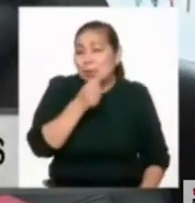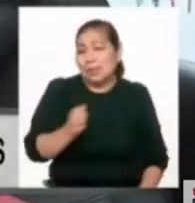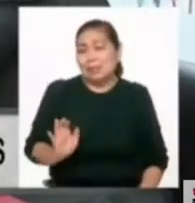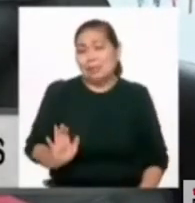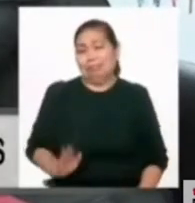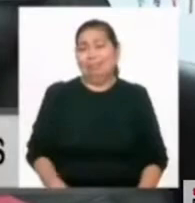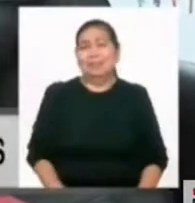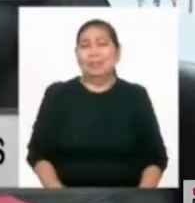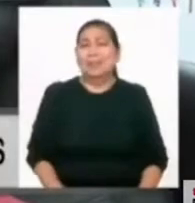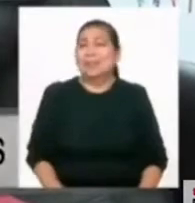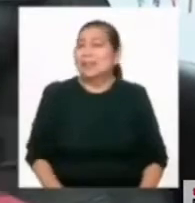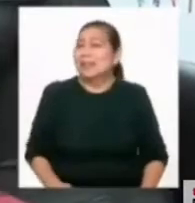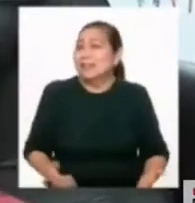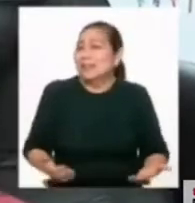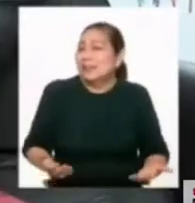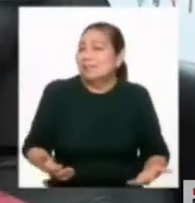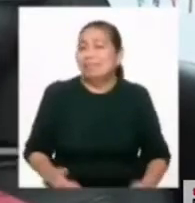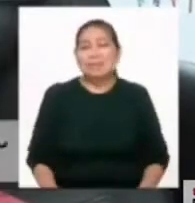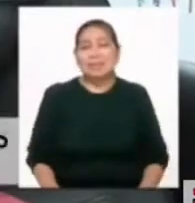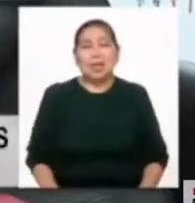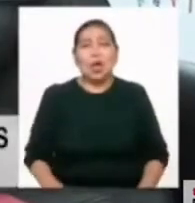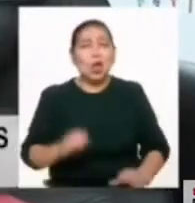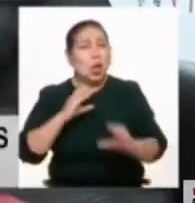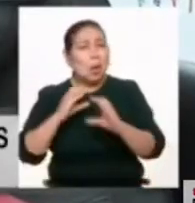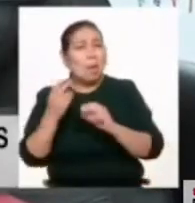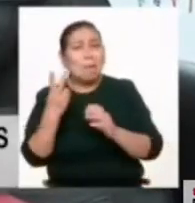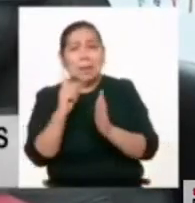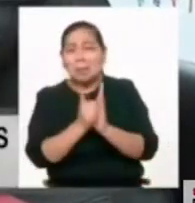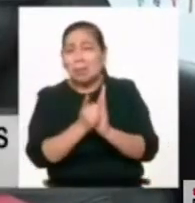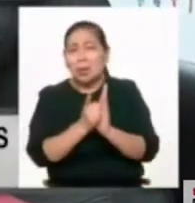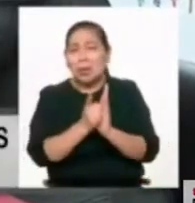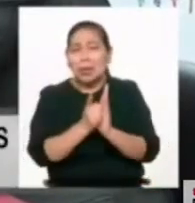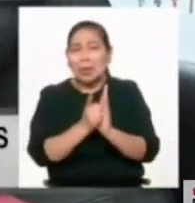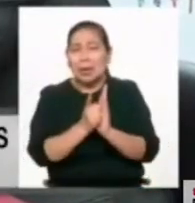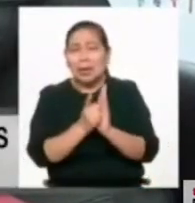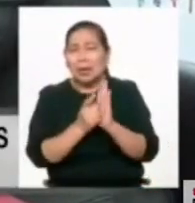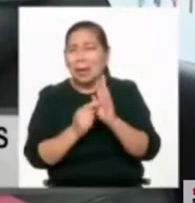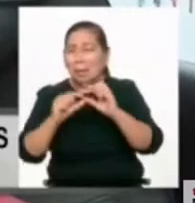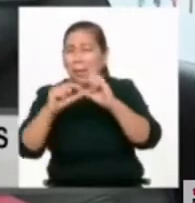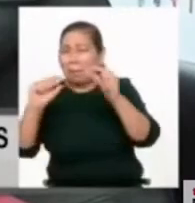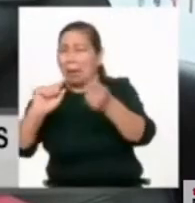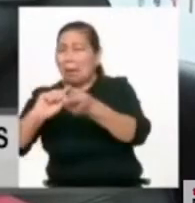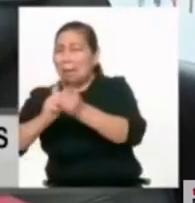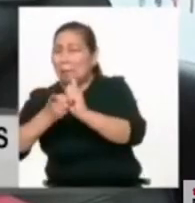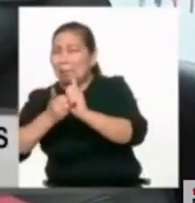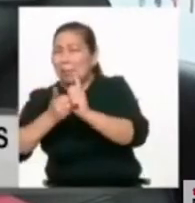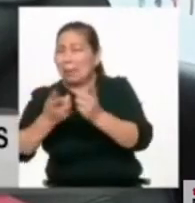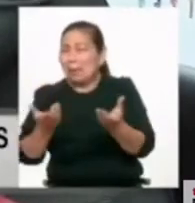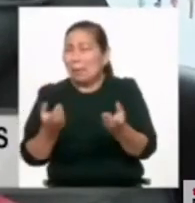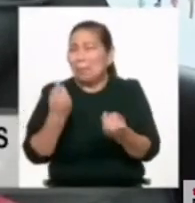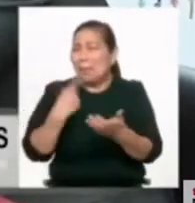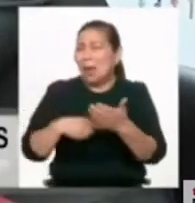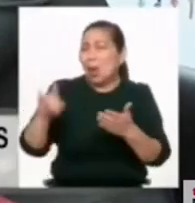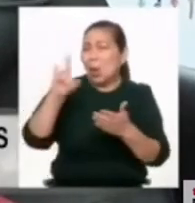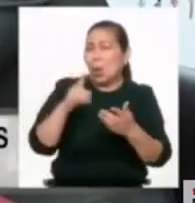periodistas, porque les converso 20 minutos y sacan una frasecita como